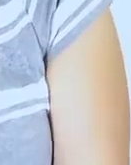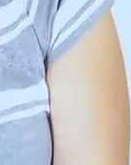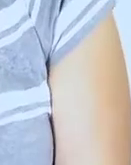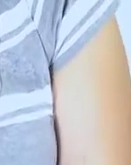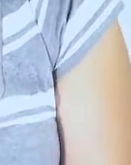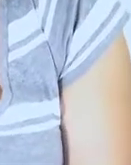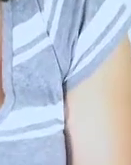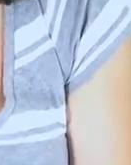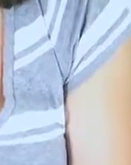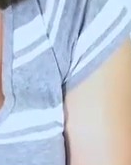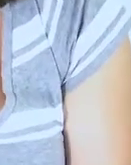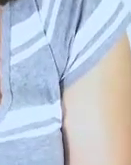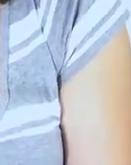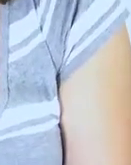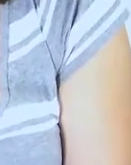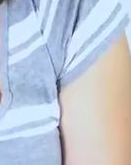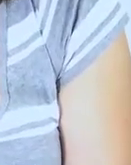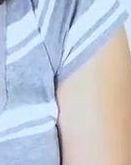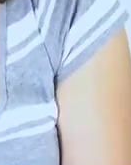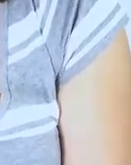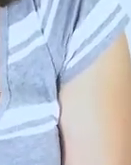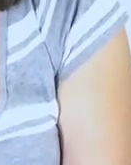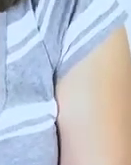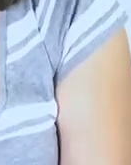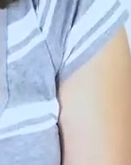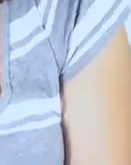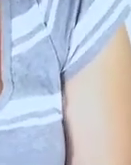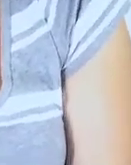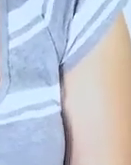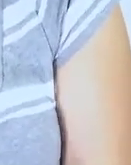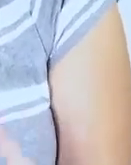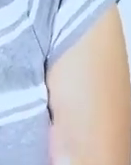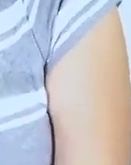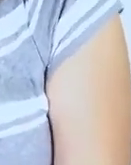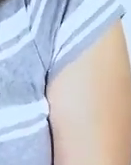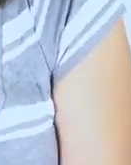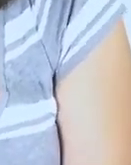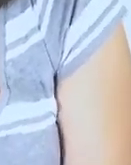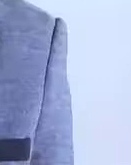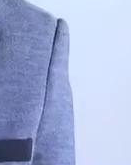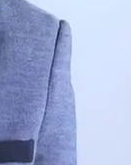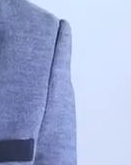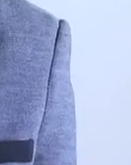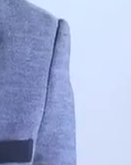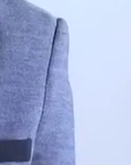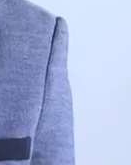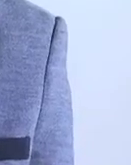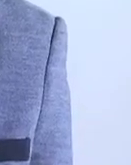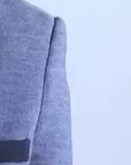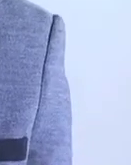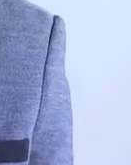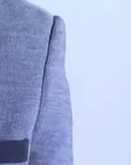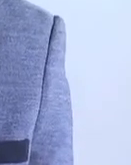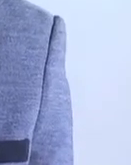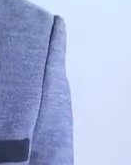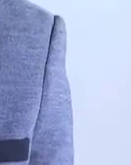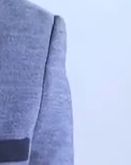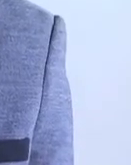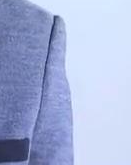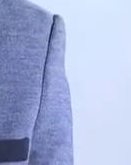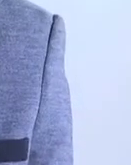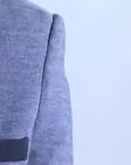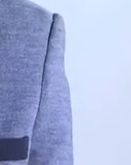un cronograma para 2 años de una película animada y toda la gente y todas las cosas que pueden pasar. De las películas que pretendemos, digamos,